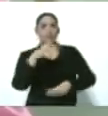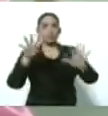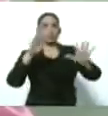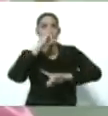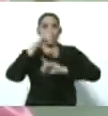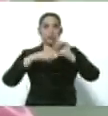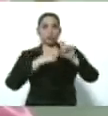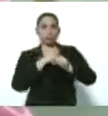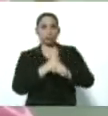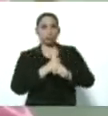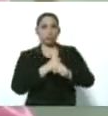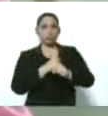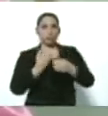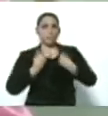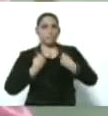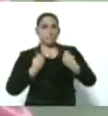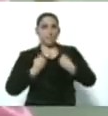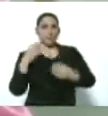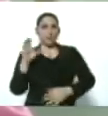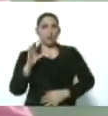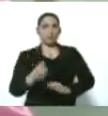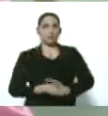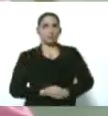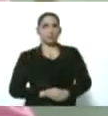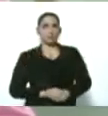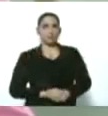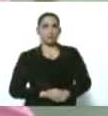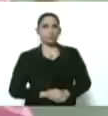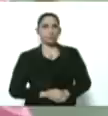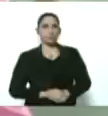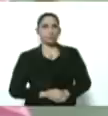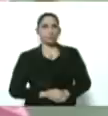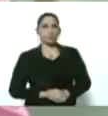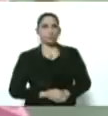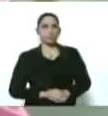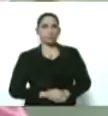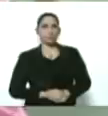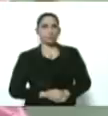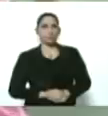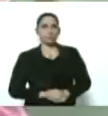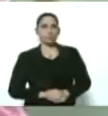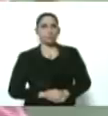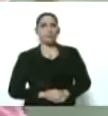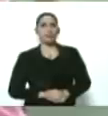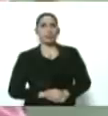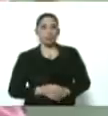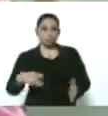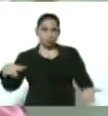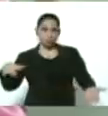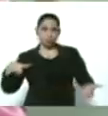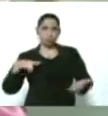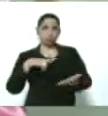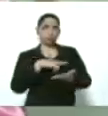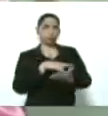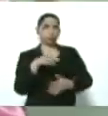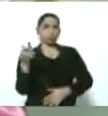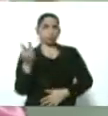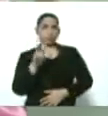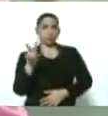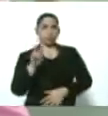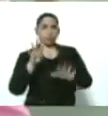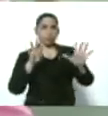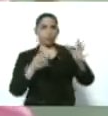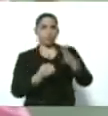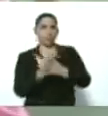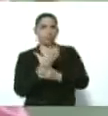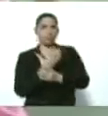años, natural del distrito capital y procedente de Chile. Llegó a Venezuela